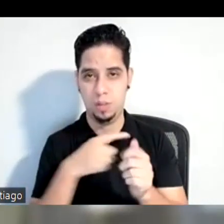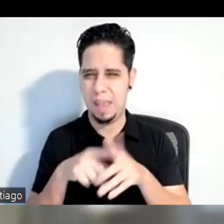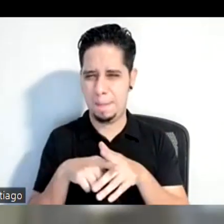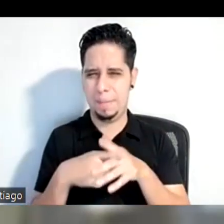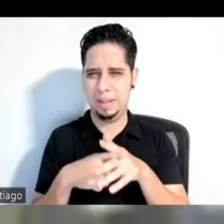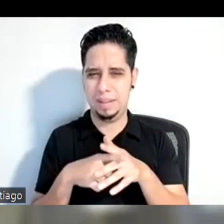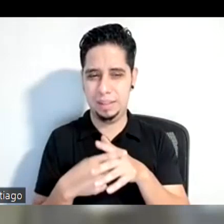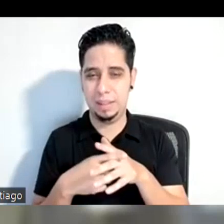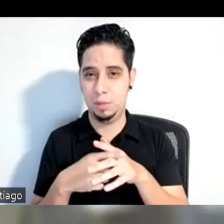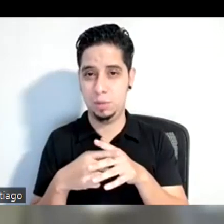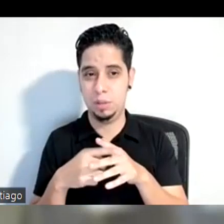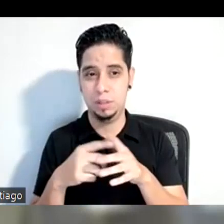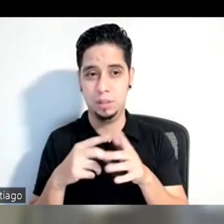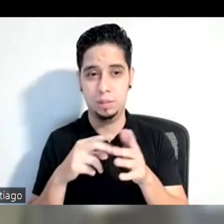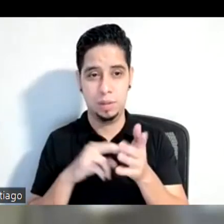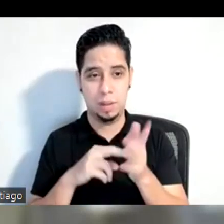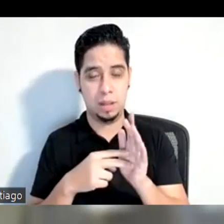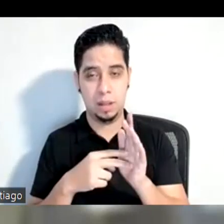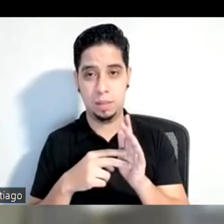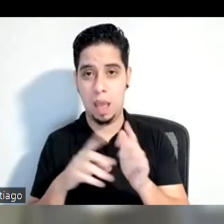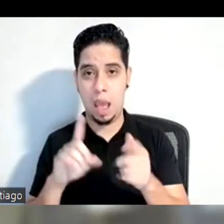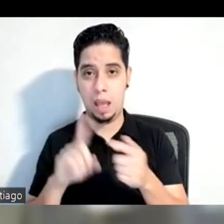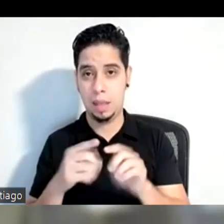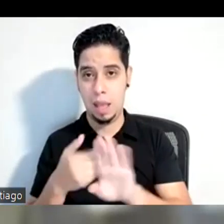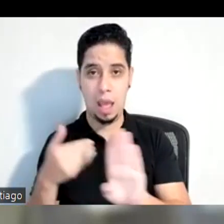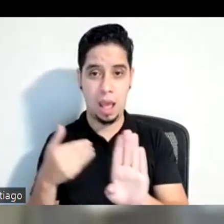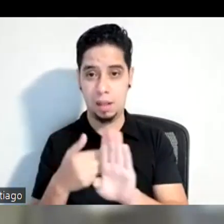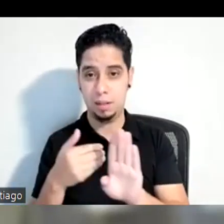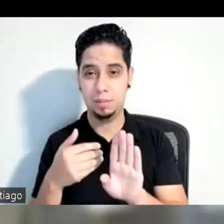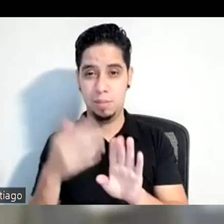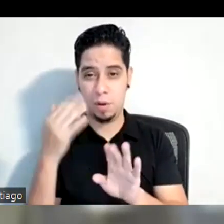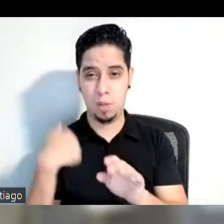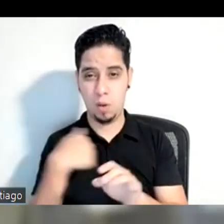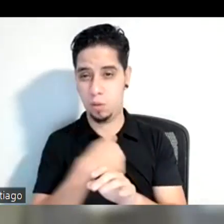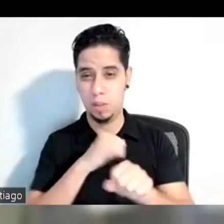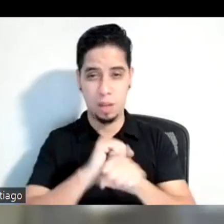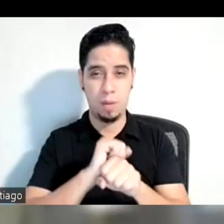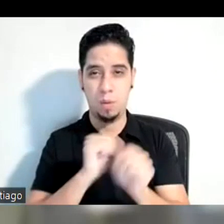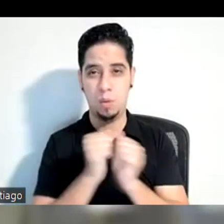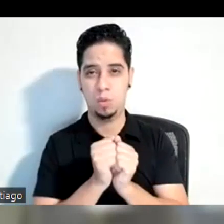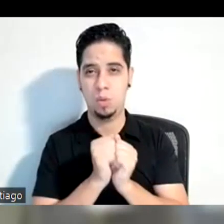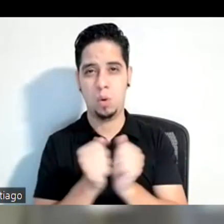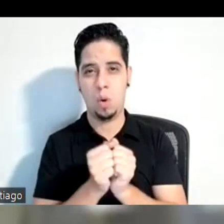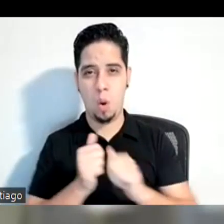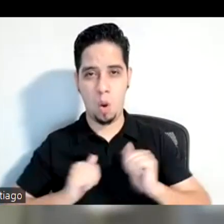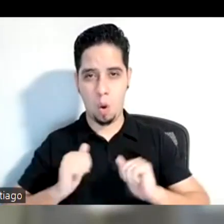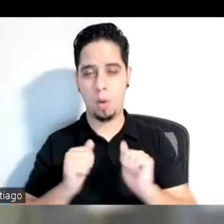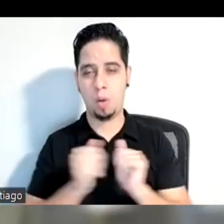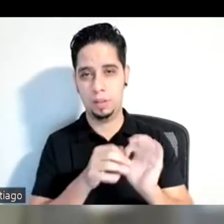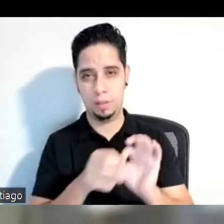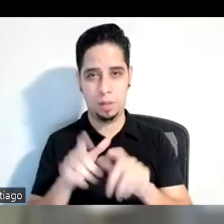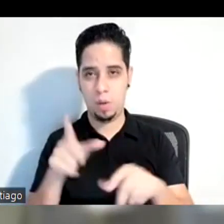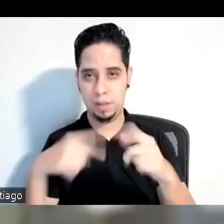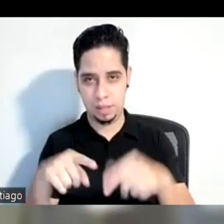comienzo. Y, de hecho, un poquito antes por las obras que empezamos a hacer, ¿verdad? Con interpretación